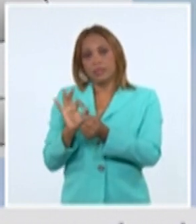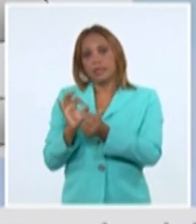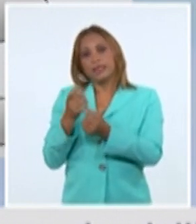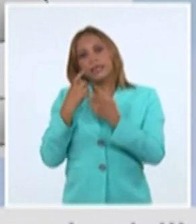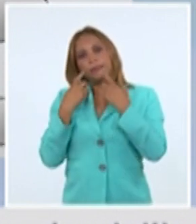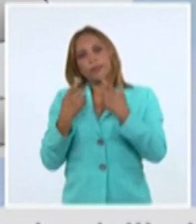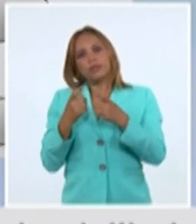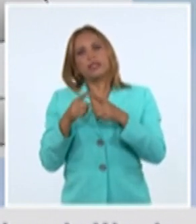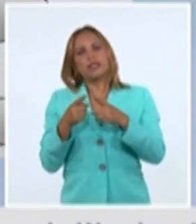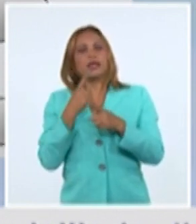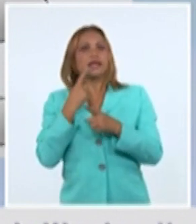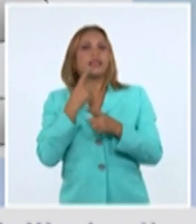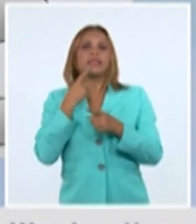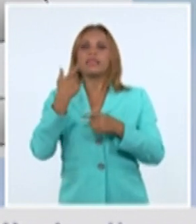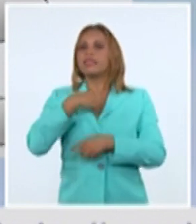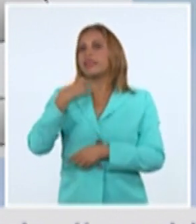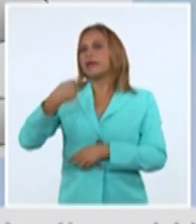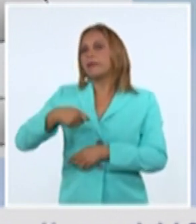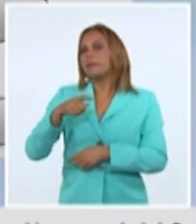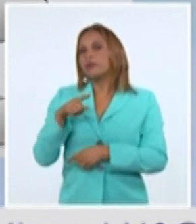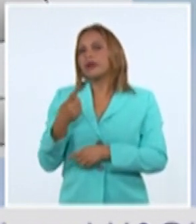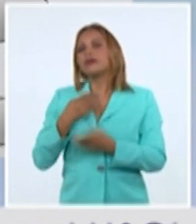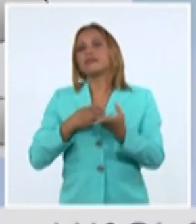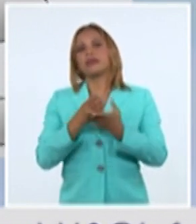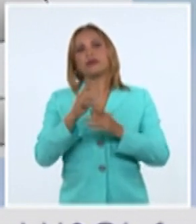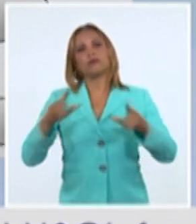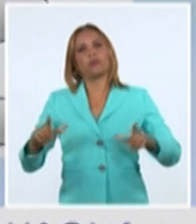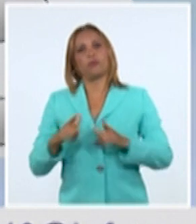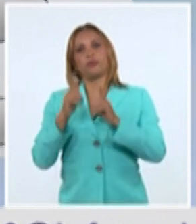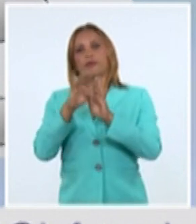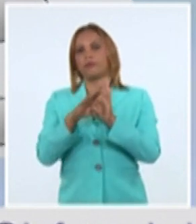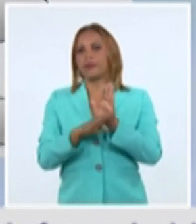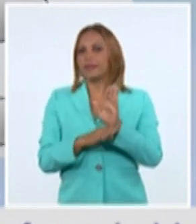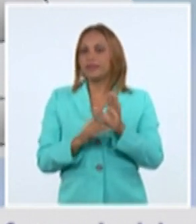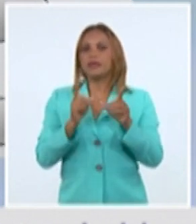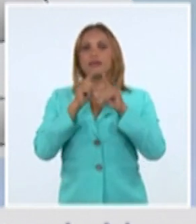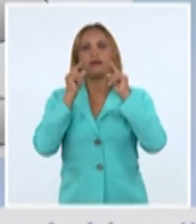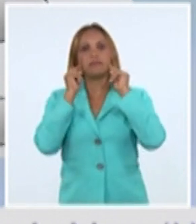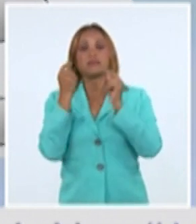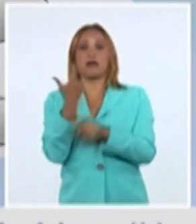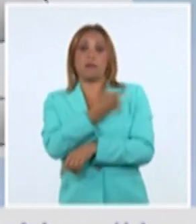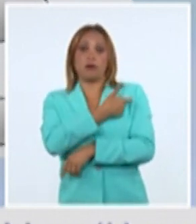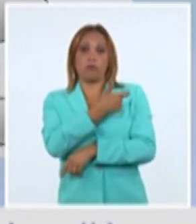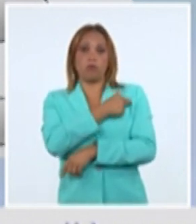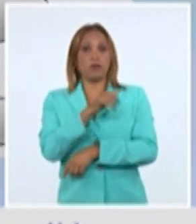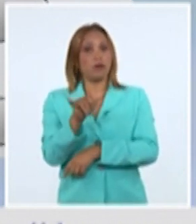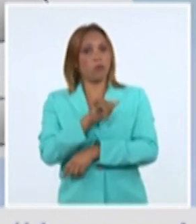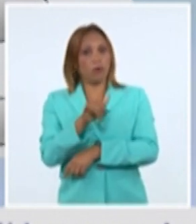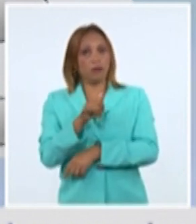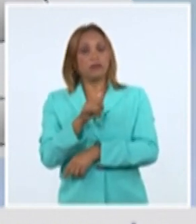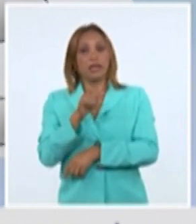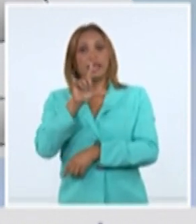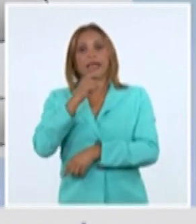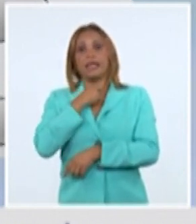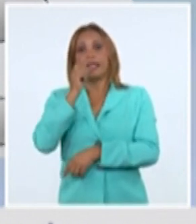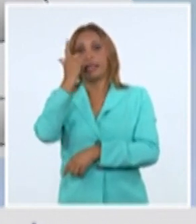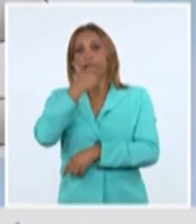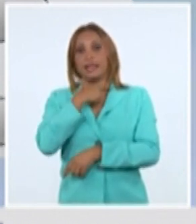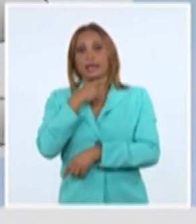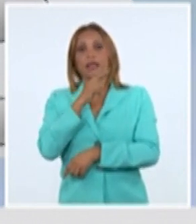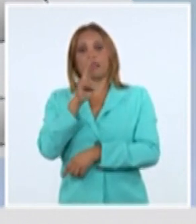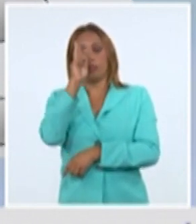que tiene que ser, siempre reiteramos que la vacunación, la doctora Elena va a estar en el segundo